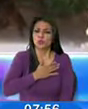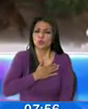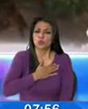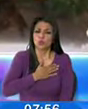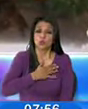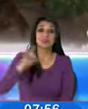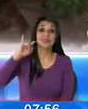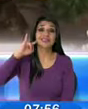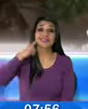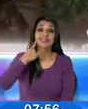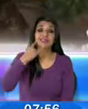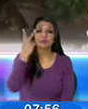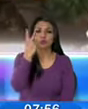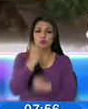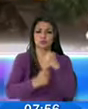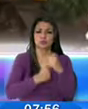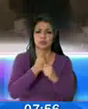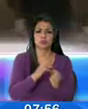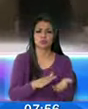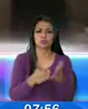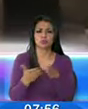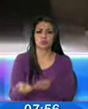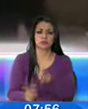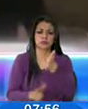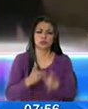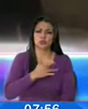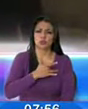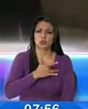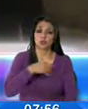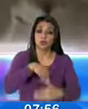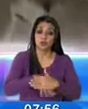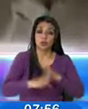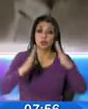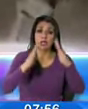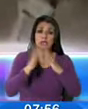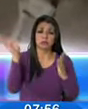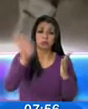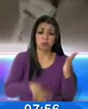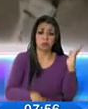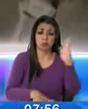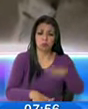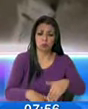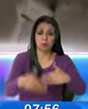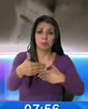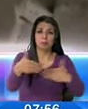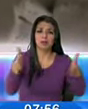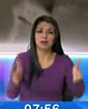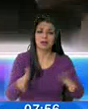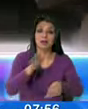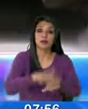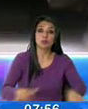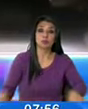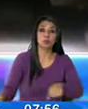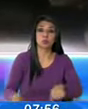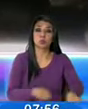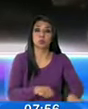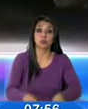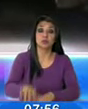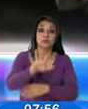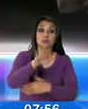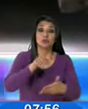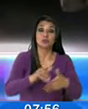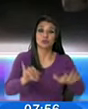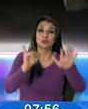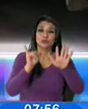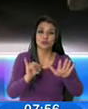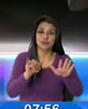Nadia Silvana Puenchir, de 12 años de edad. Las paredes internas de su casa se cayeron como consecuencia del fuerte temblor de 5.6 grados